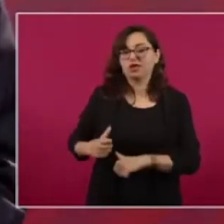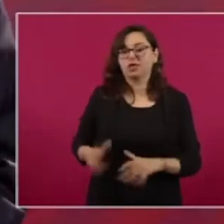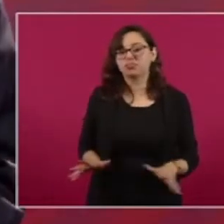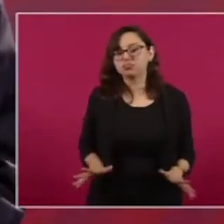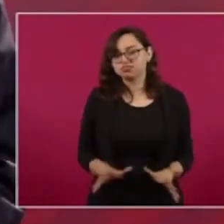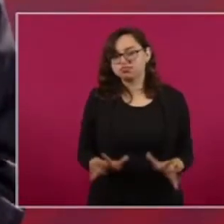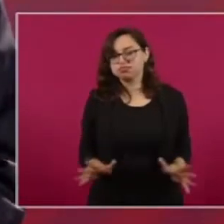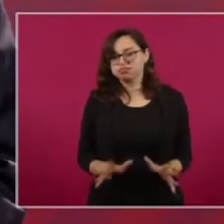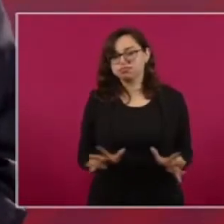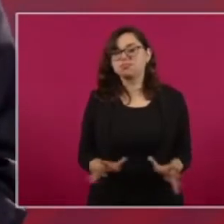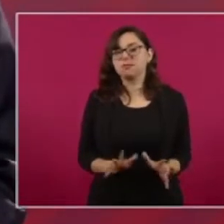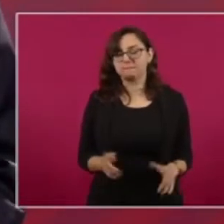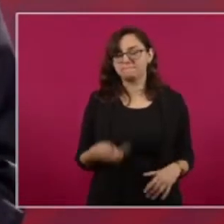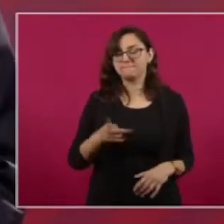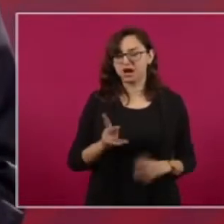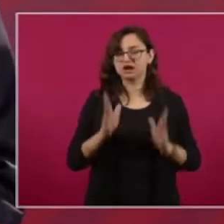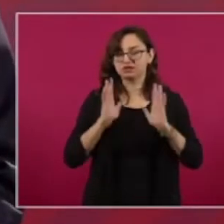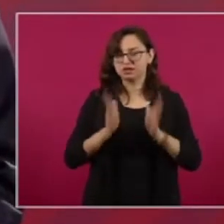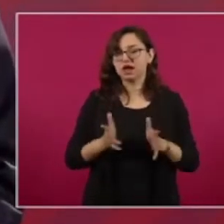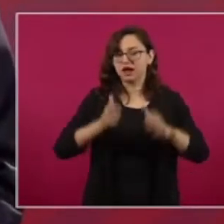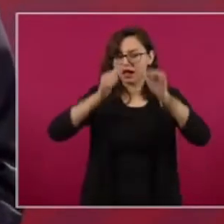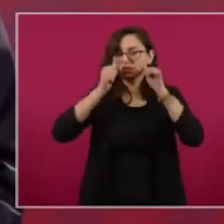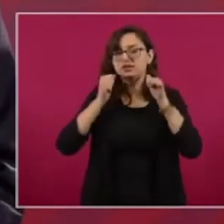pero ya estamos en eso.